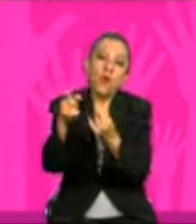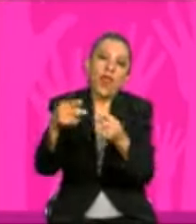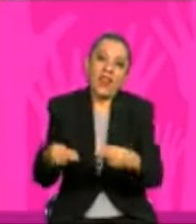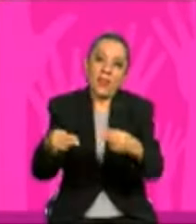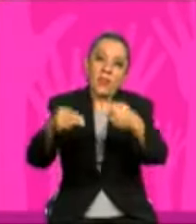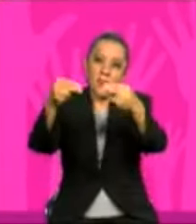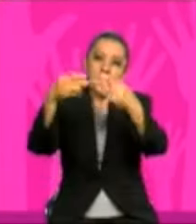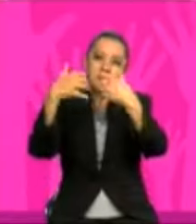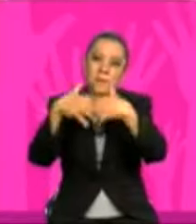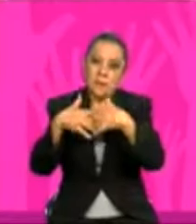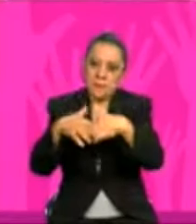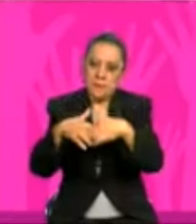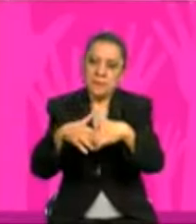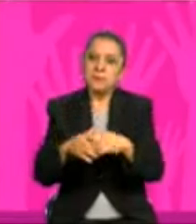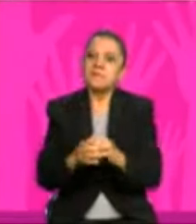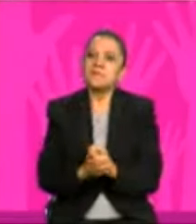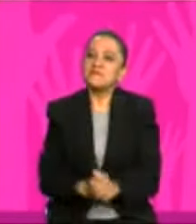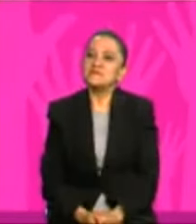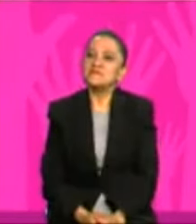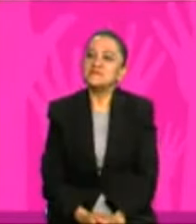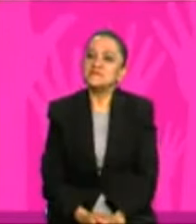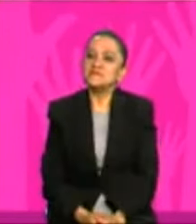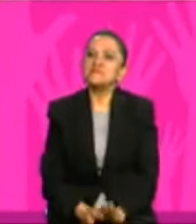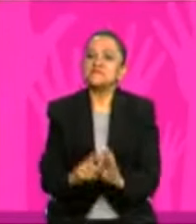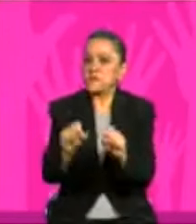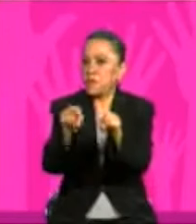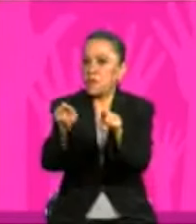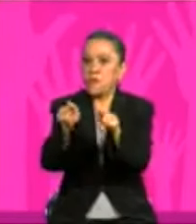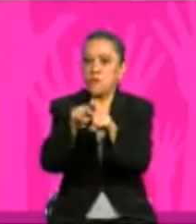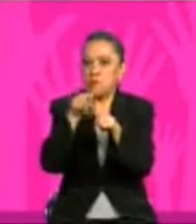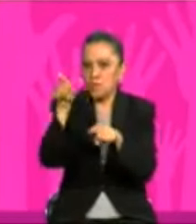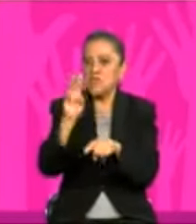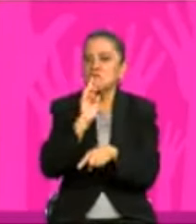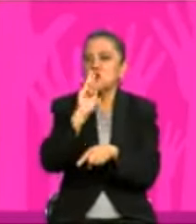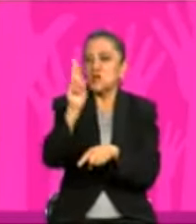empresariales. Bien, gracias, candidata. Misma dinámica, derecho de